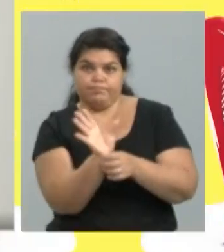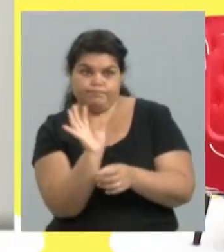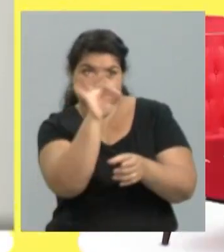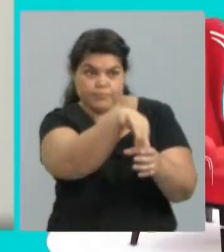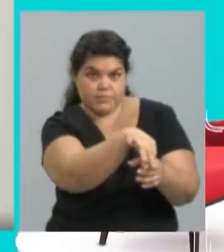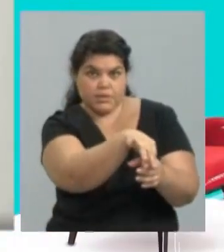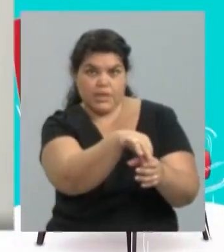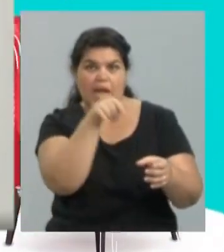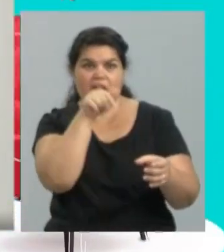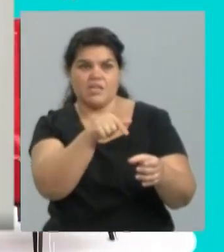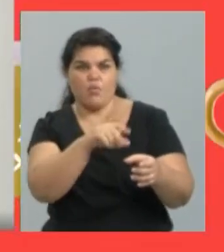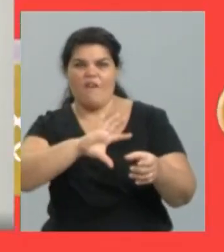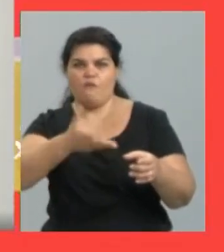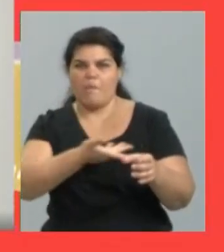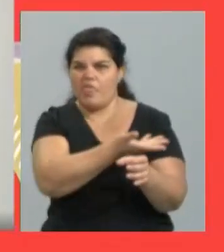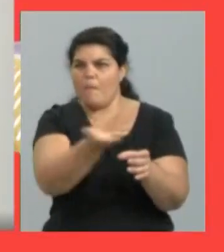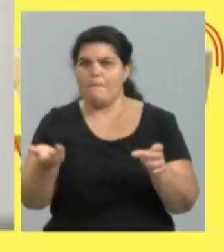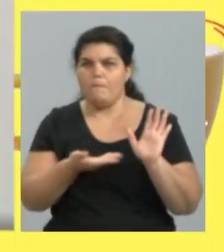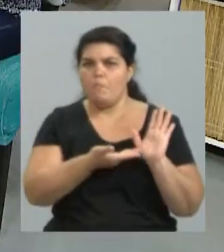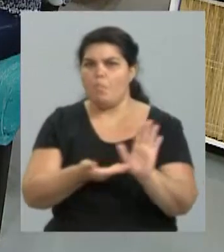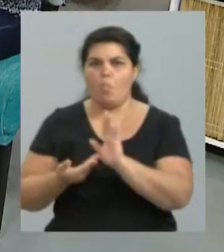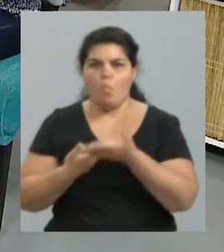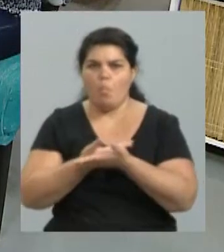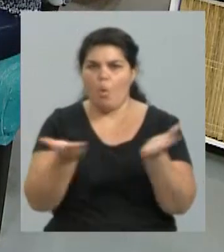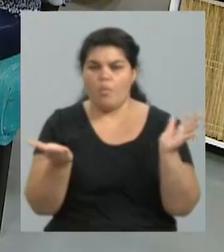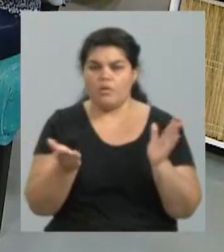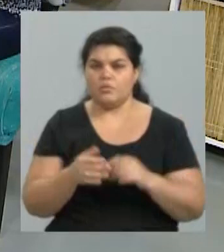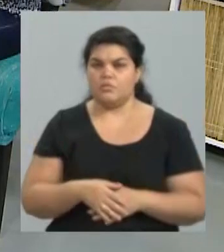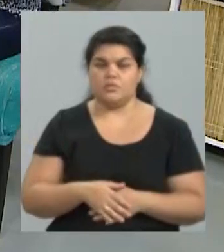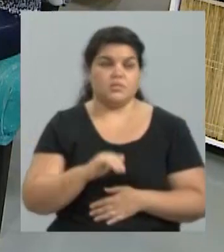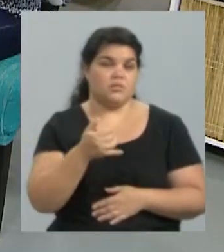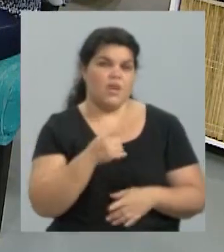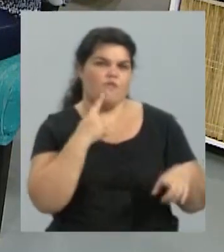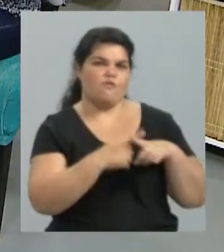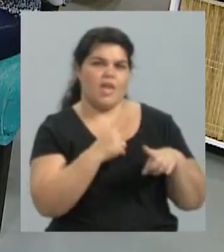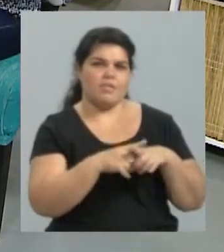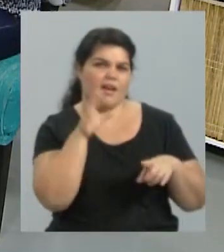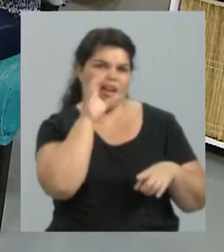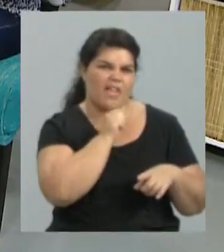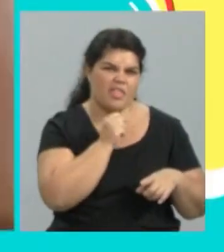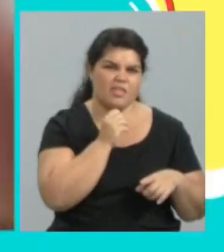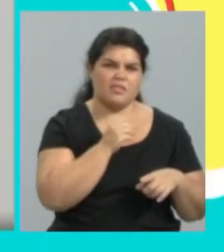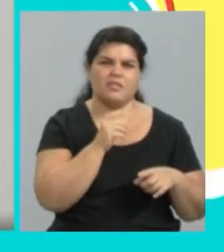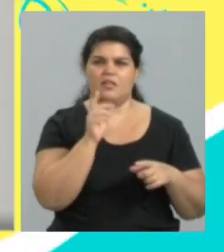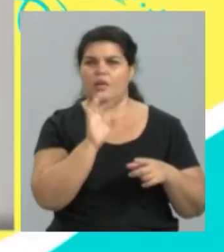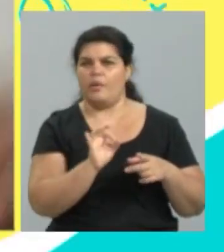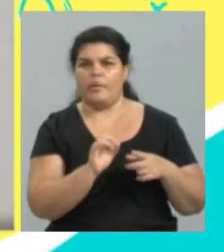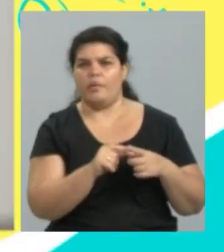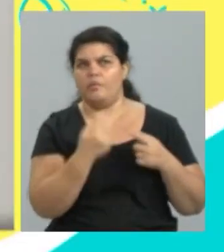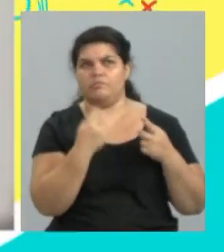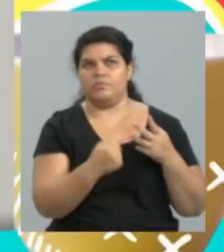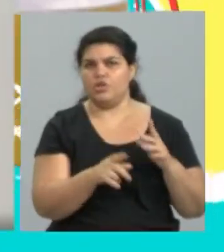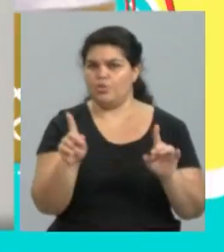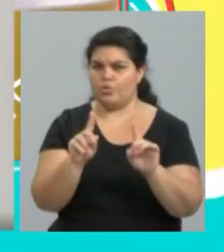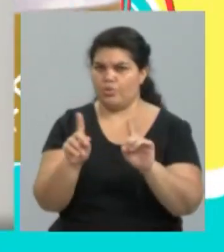con COVID. ¿Se acuerdan de eso? Sí, Sí. que hacían fiestas clandestinas, que no cumplían aislamiento, sí, en las redes. O que los No, me demonizaban. refiero